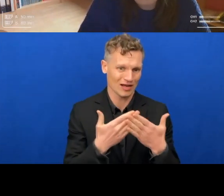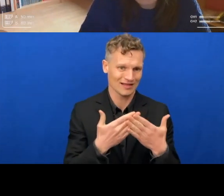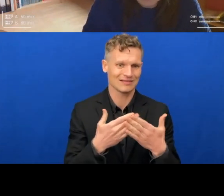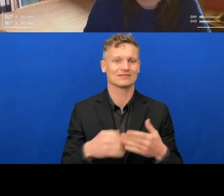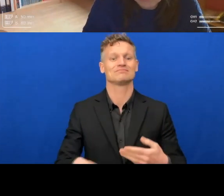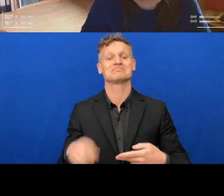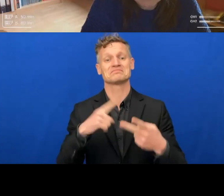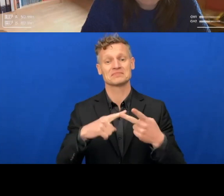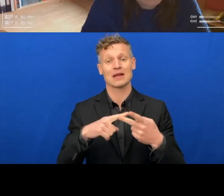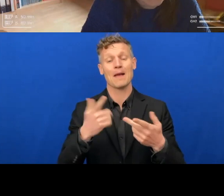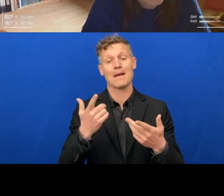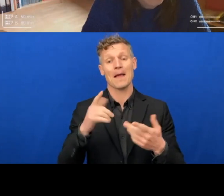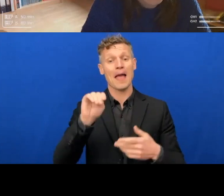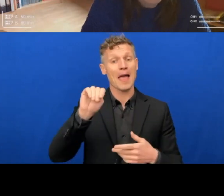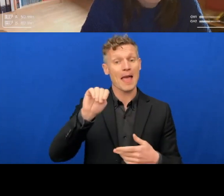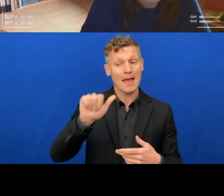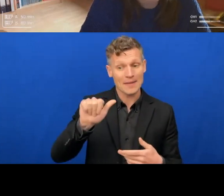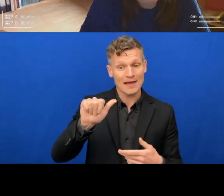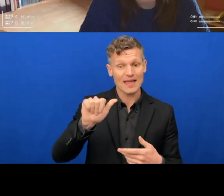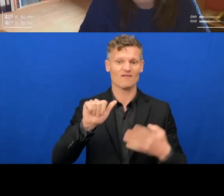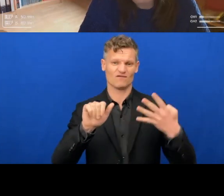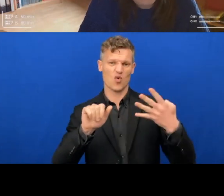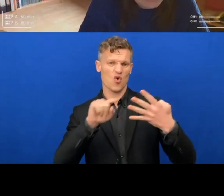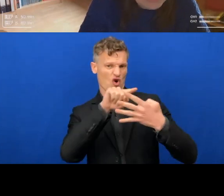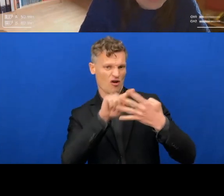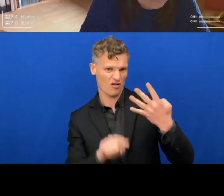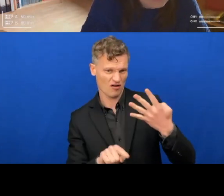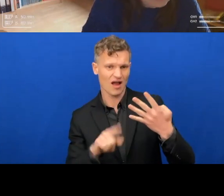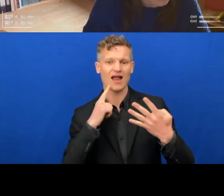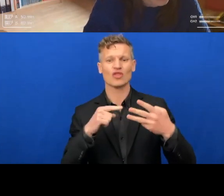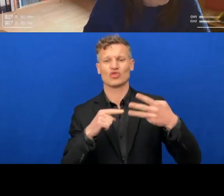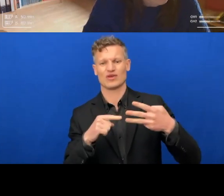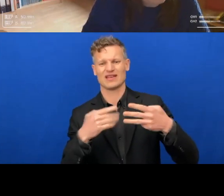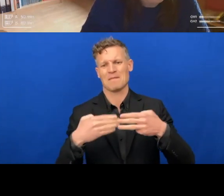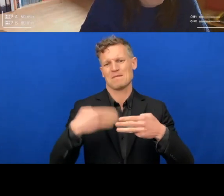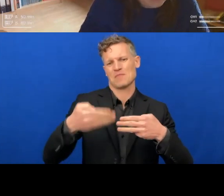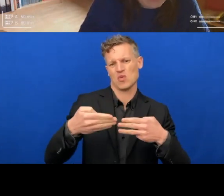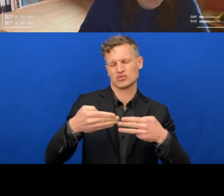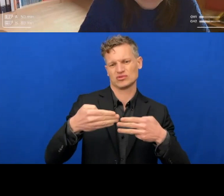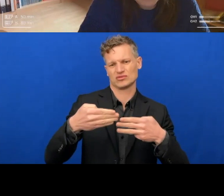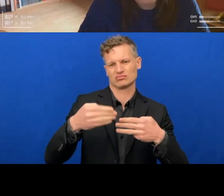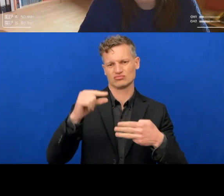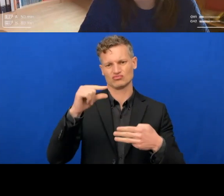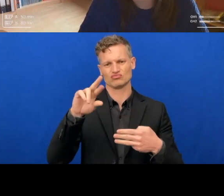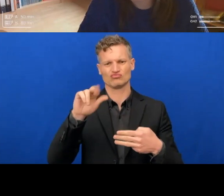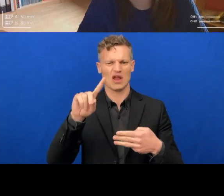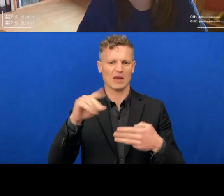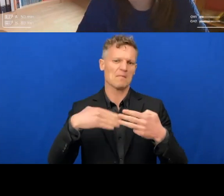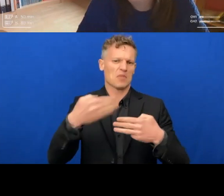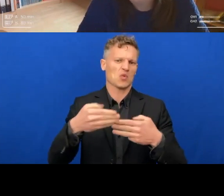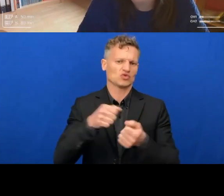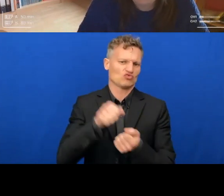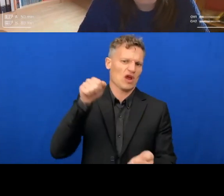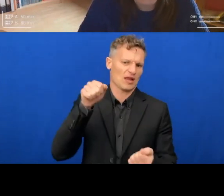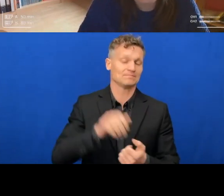maestría en interpretación, y 3 programas de posgrado. Aquí podrán ver